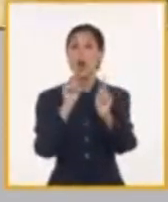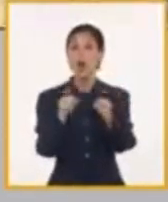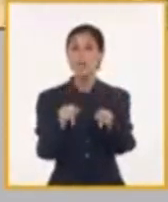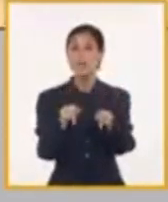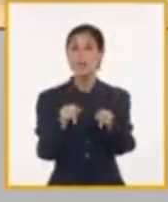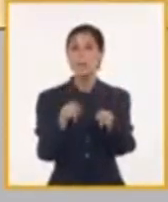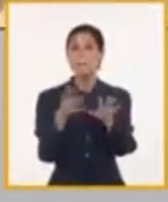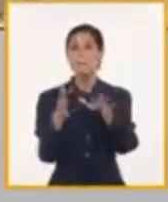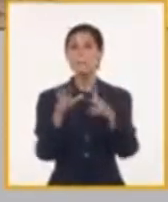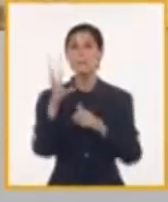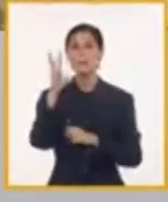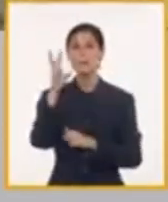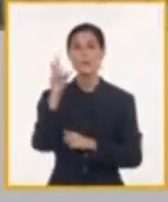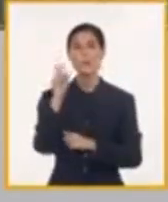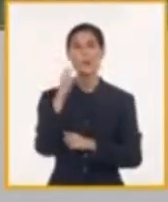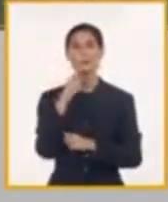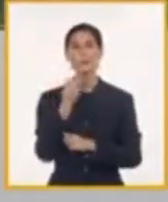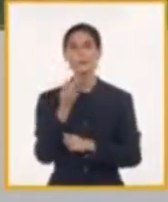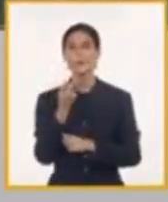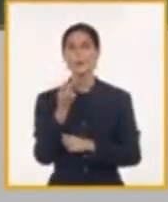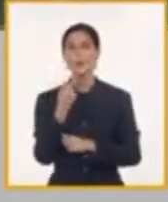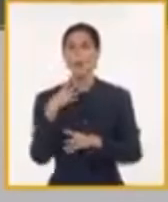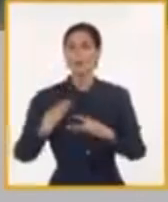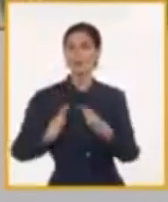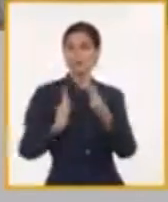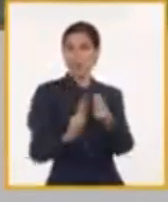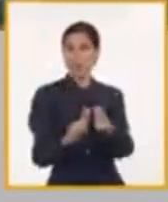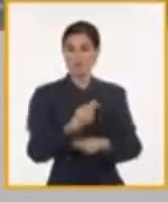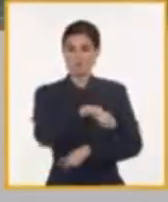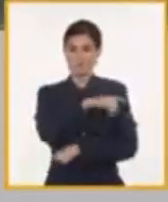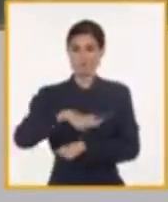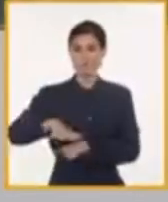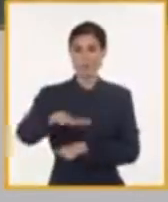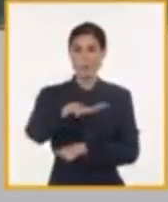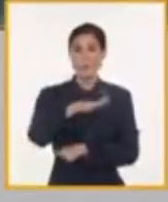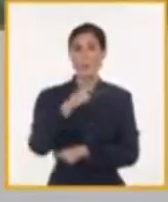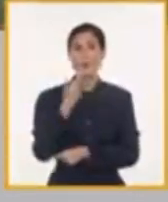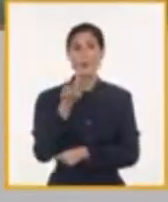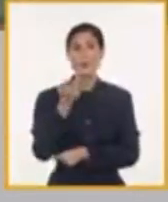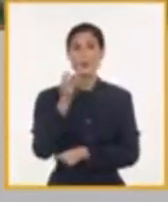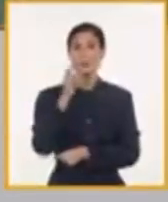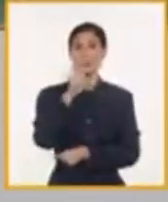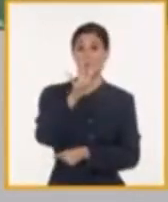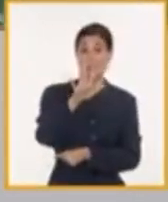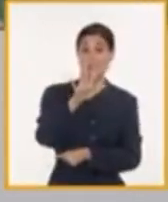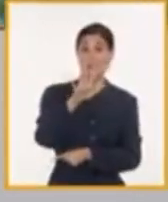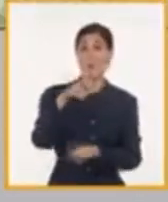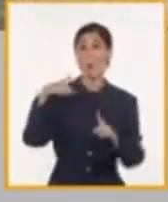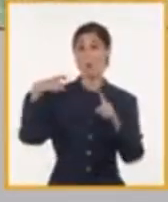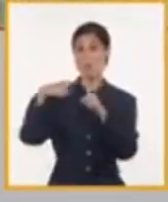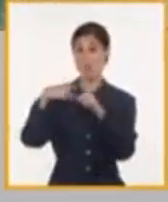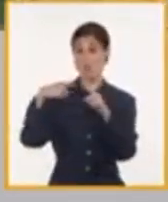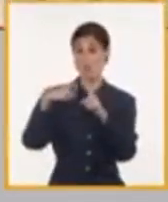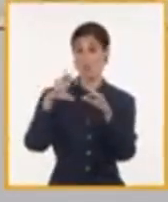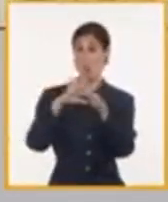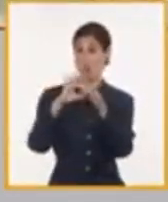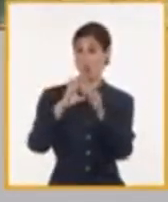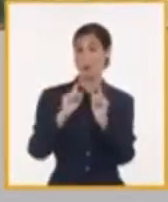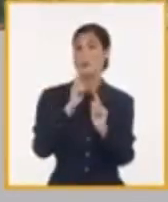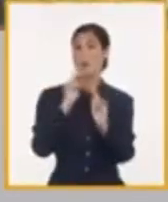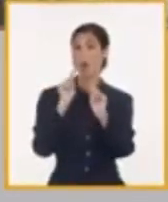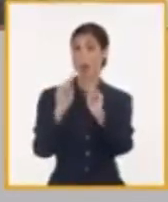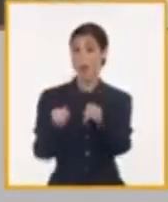hablando de que se estaría entregando a la población aproximadamente 5 kilogramos per cápita por habitante al